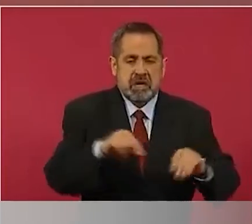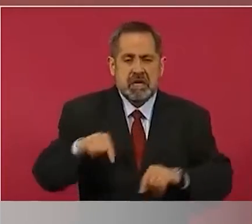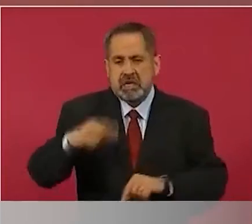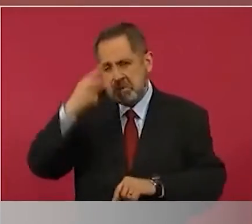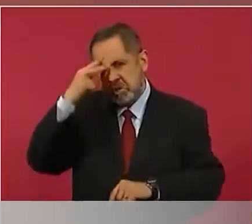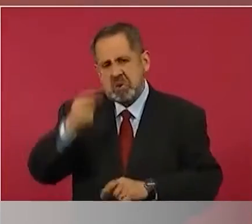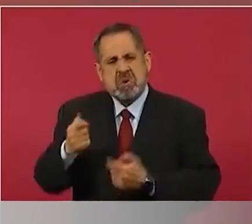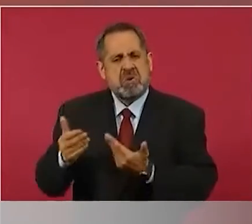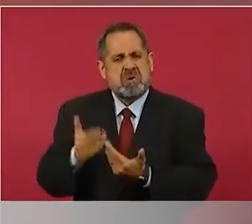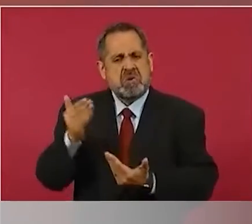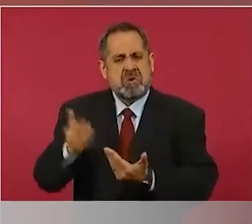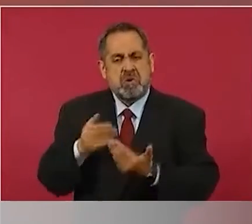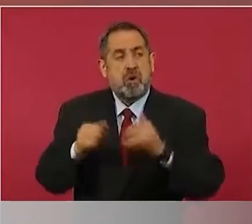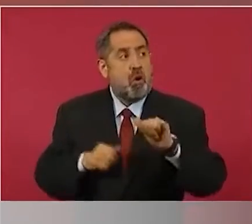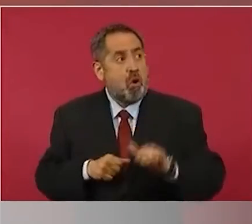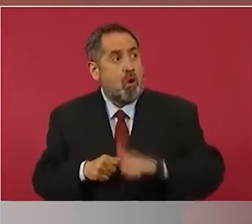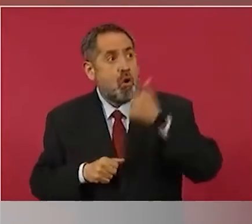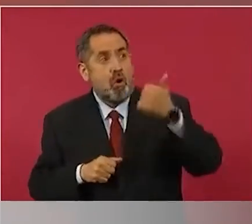países,